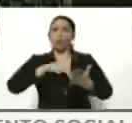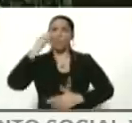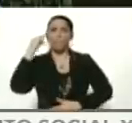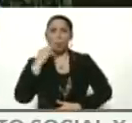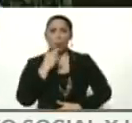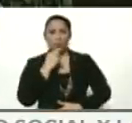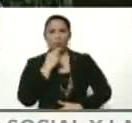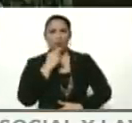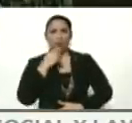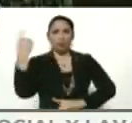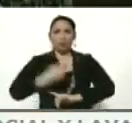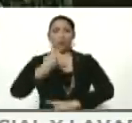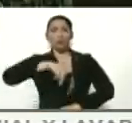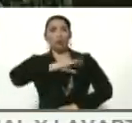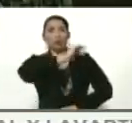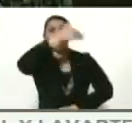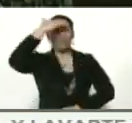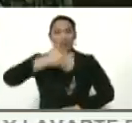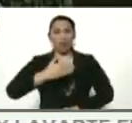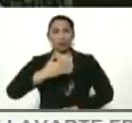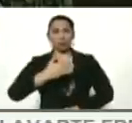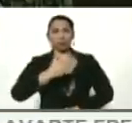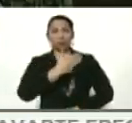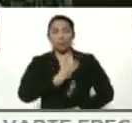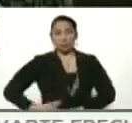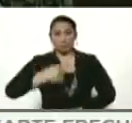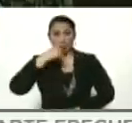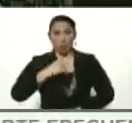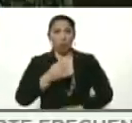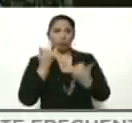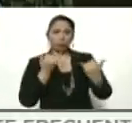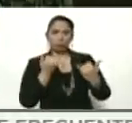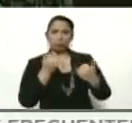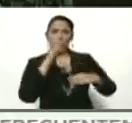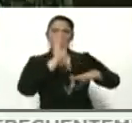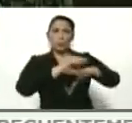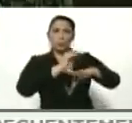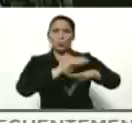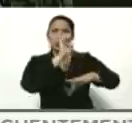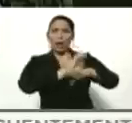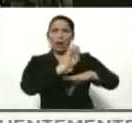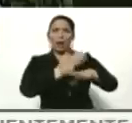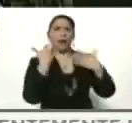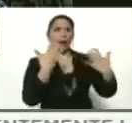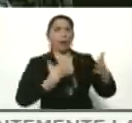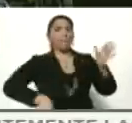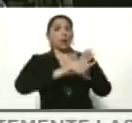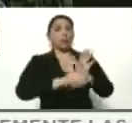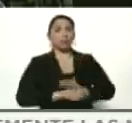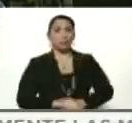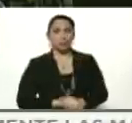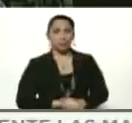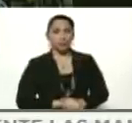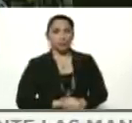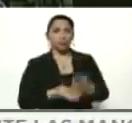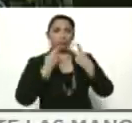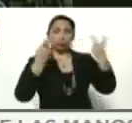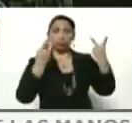Bolivariana, por orden de nuestro comandante en jefe, desde el momento que se decretó la alarma y la ratificación de ese